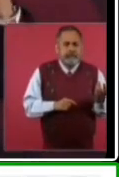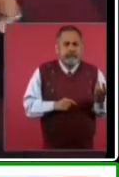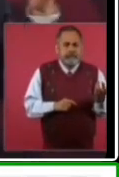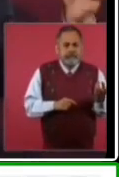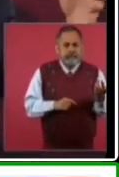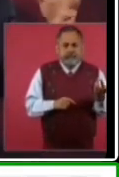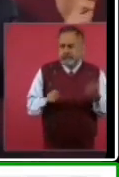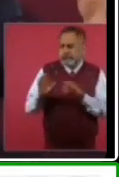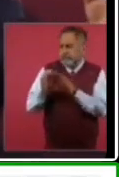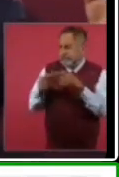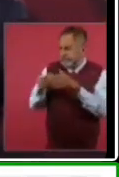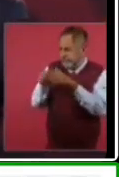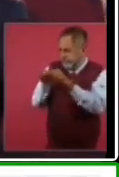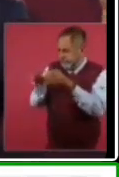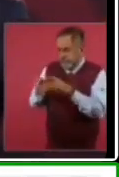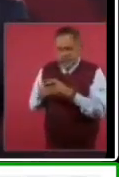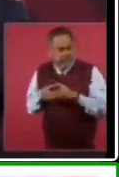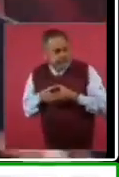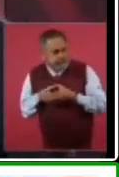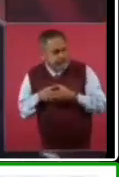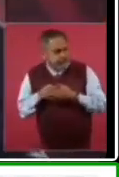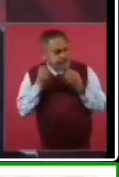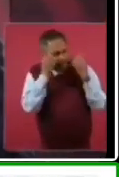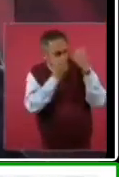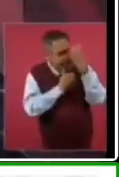y un comité va seleccionando, ¿no?